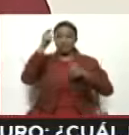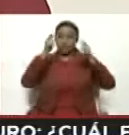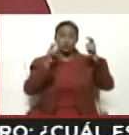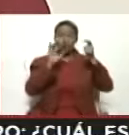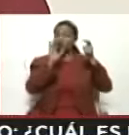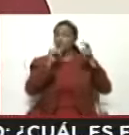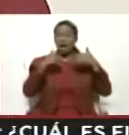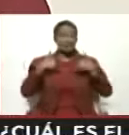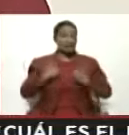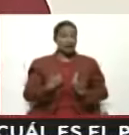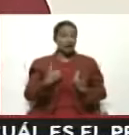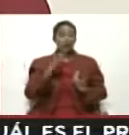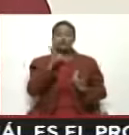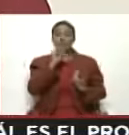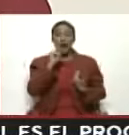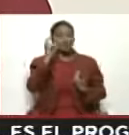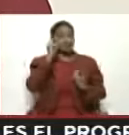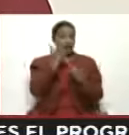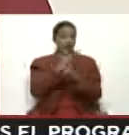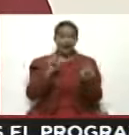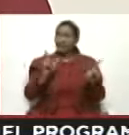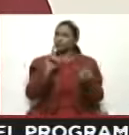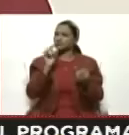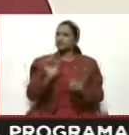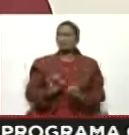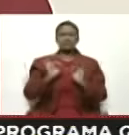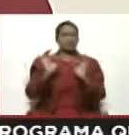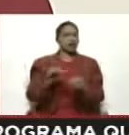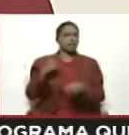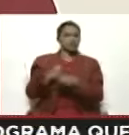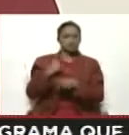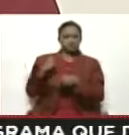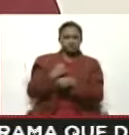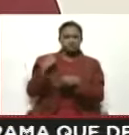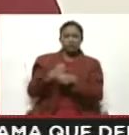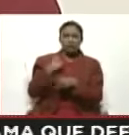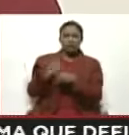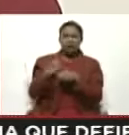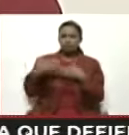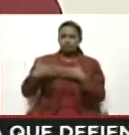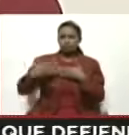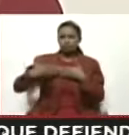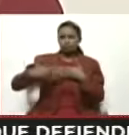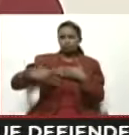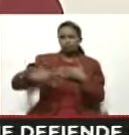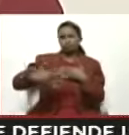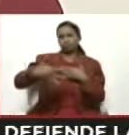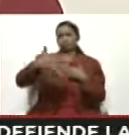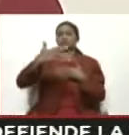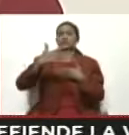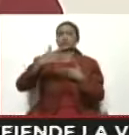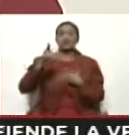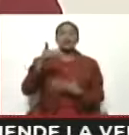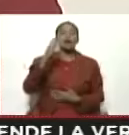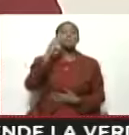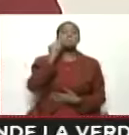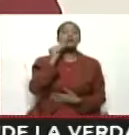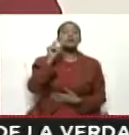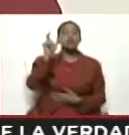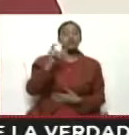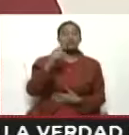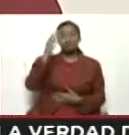tenido. Ha estado al frente con una experiencia extraordinaria en el